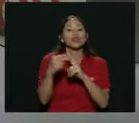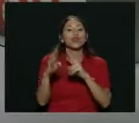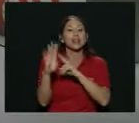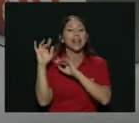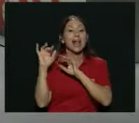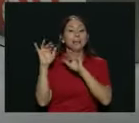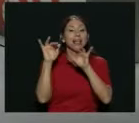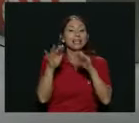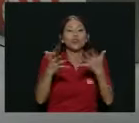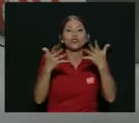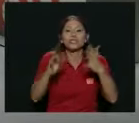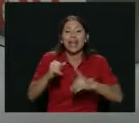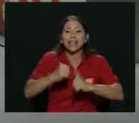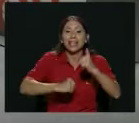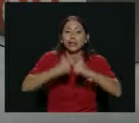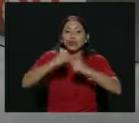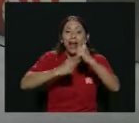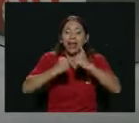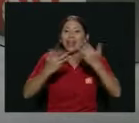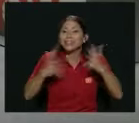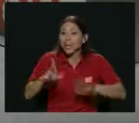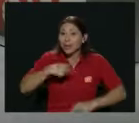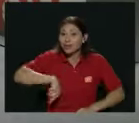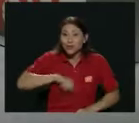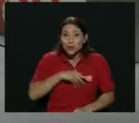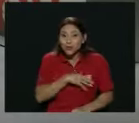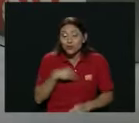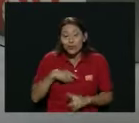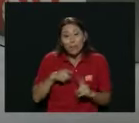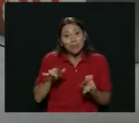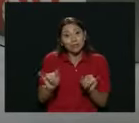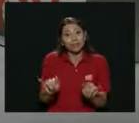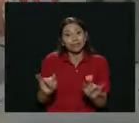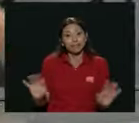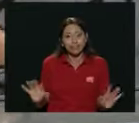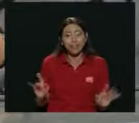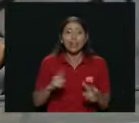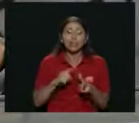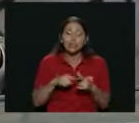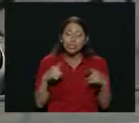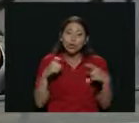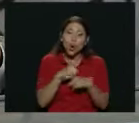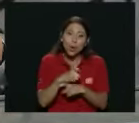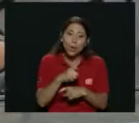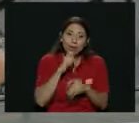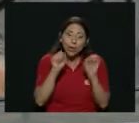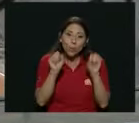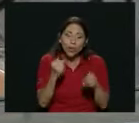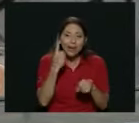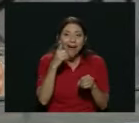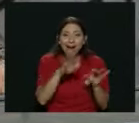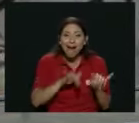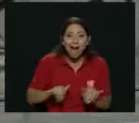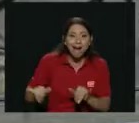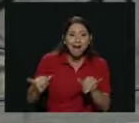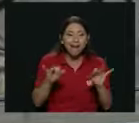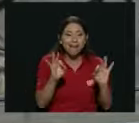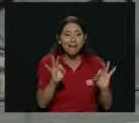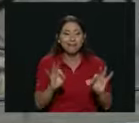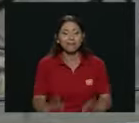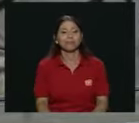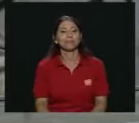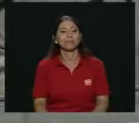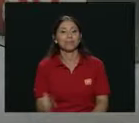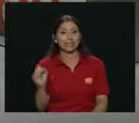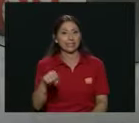incluso ya estructurada. Entonces es complicado llegar a políticas de entendimiento, creo yo. Sí.